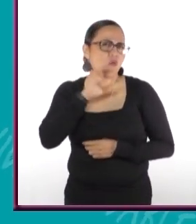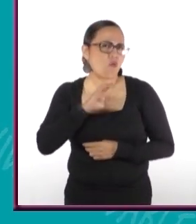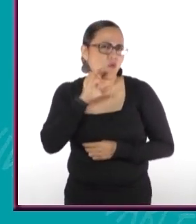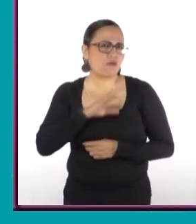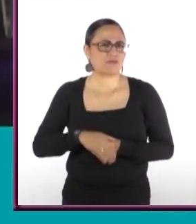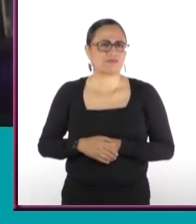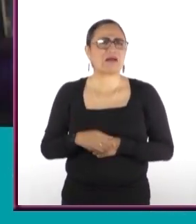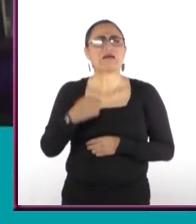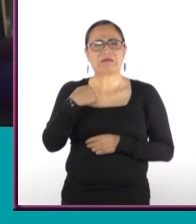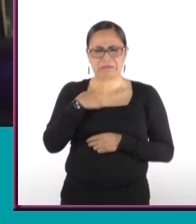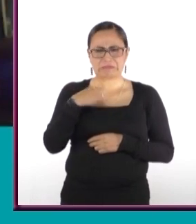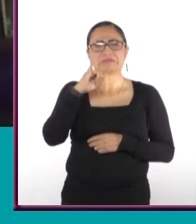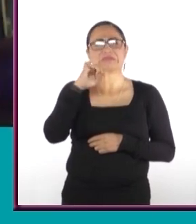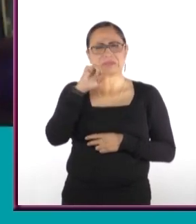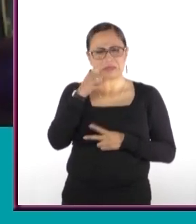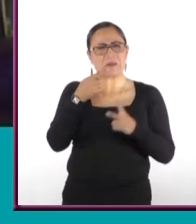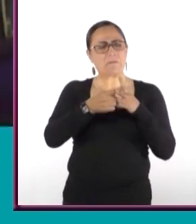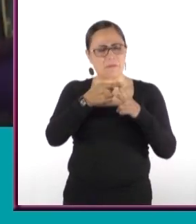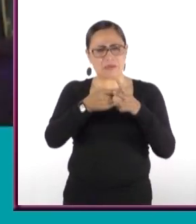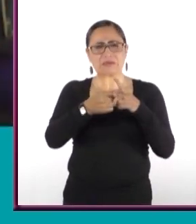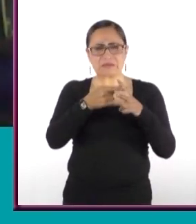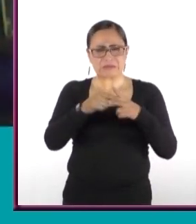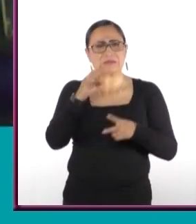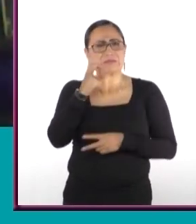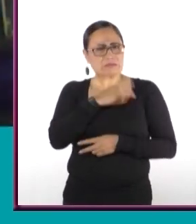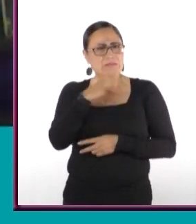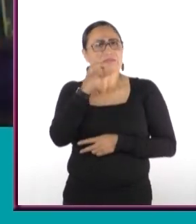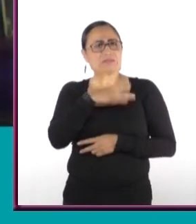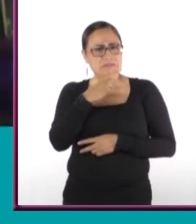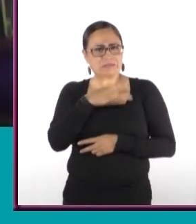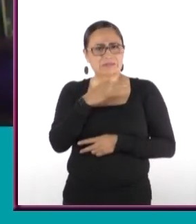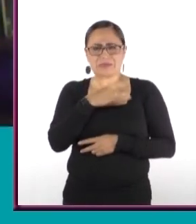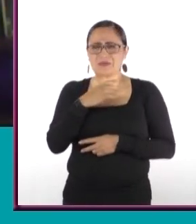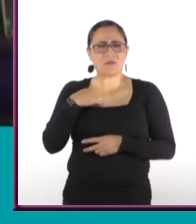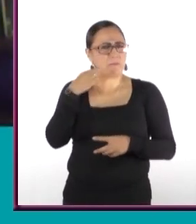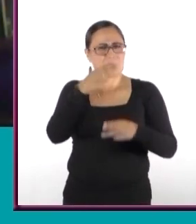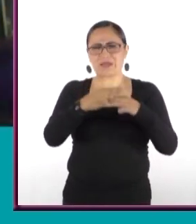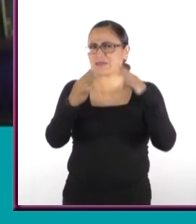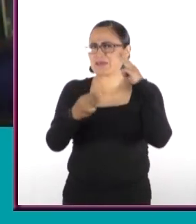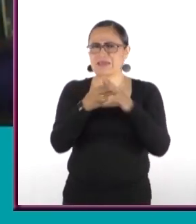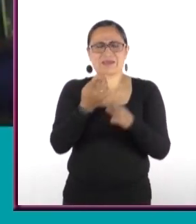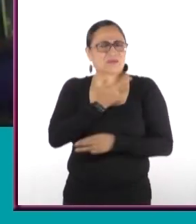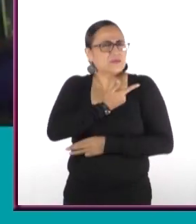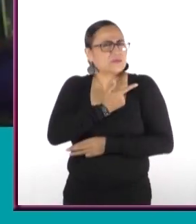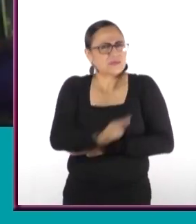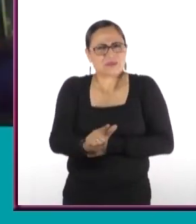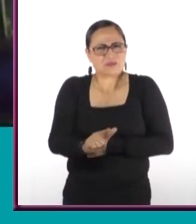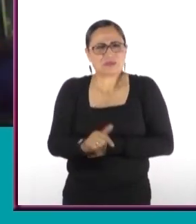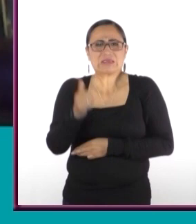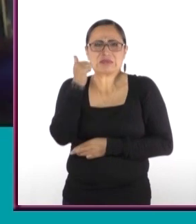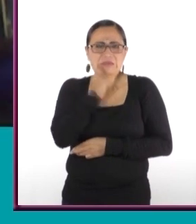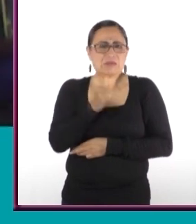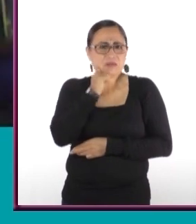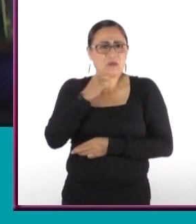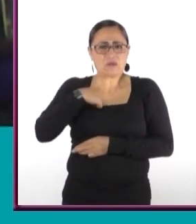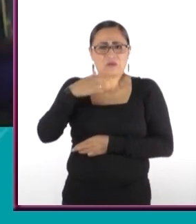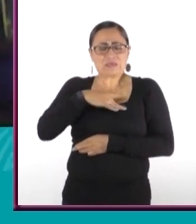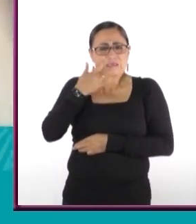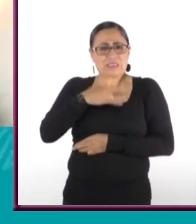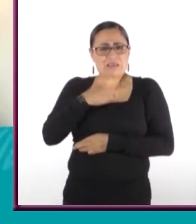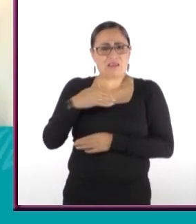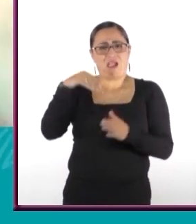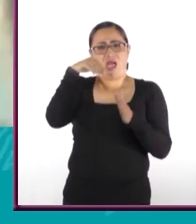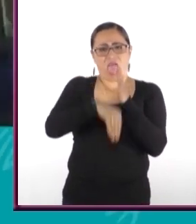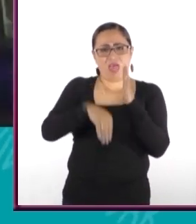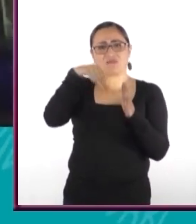curiosidad. Sí, a mí sí me dan pavor las matemáticas, es una materia que no me gusta y además siempre sentí que me iba